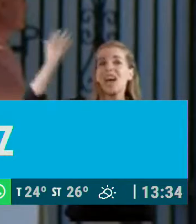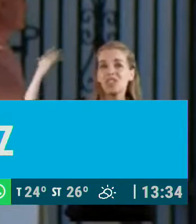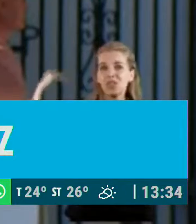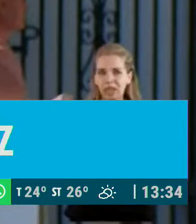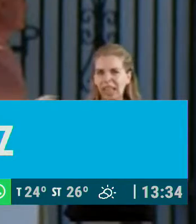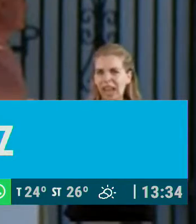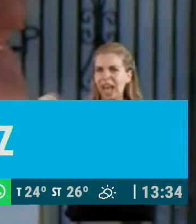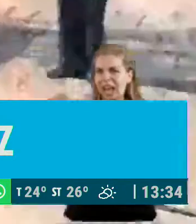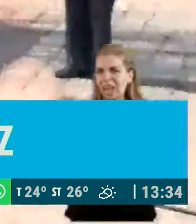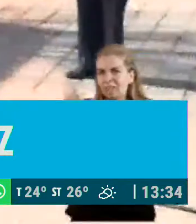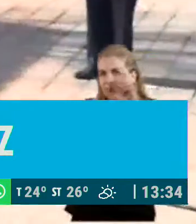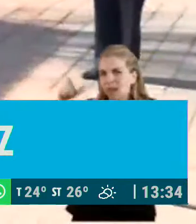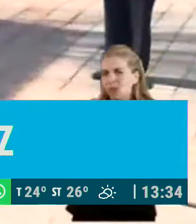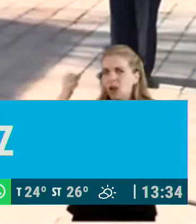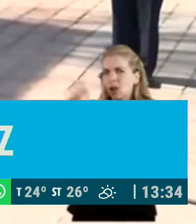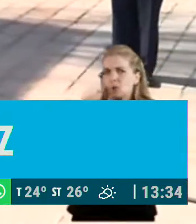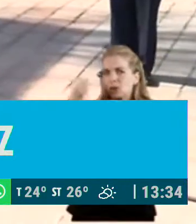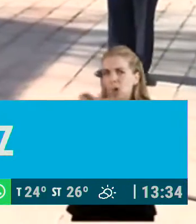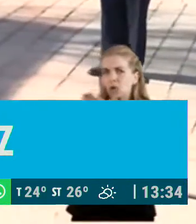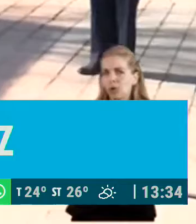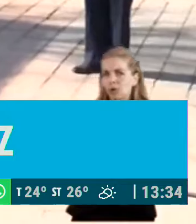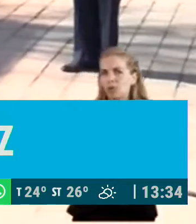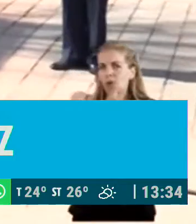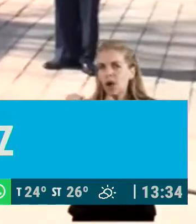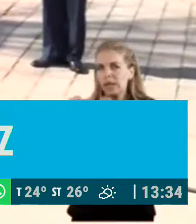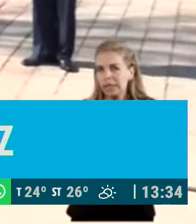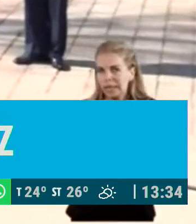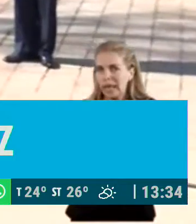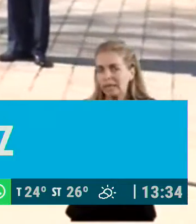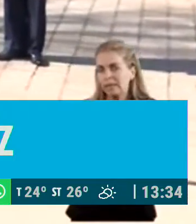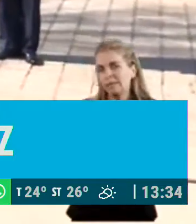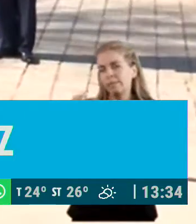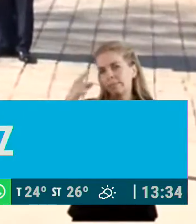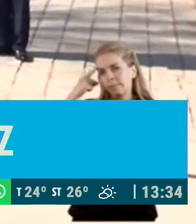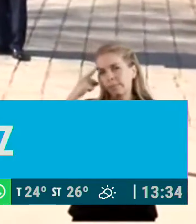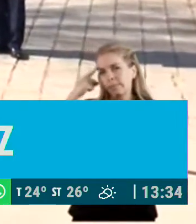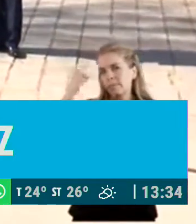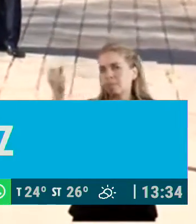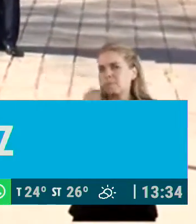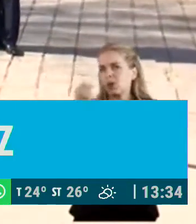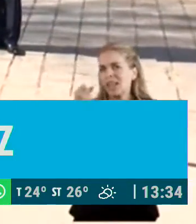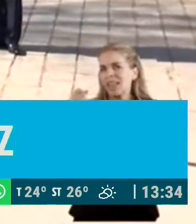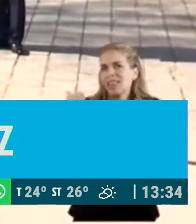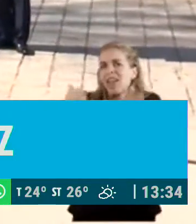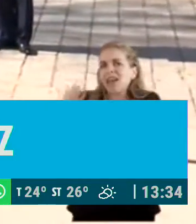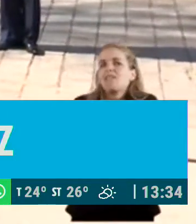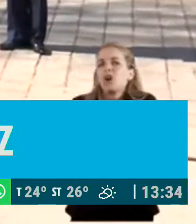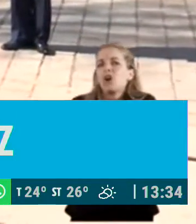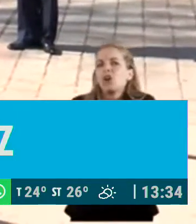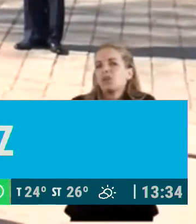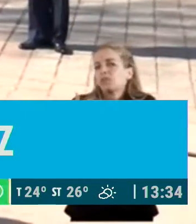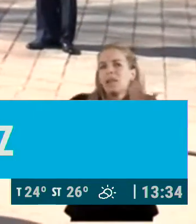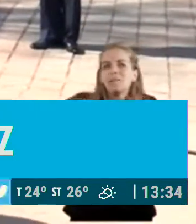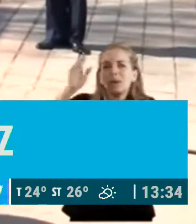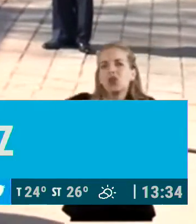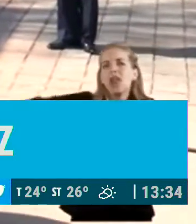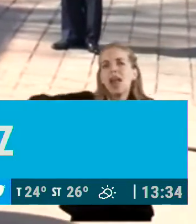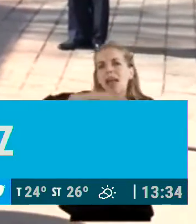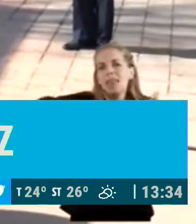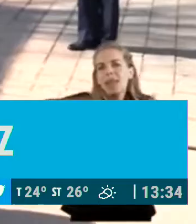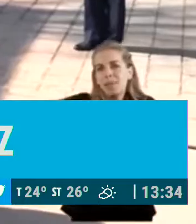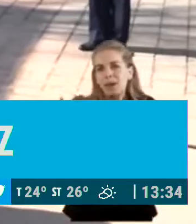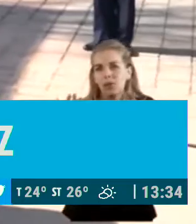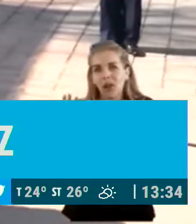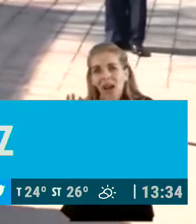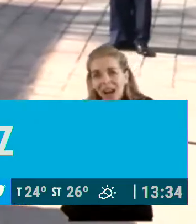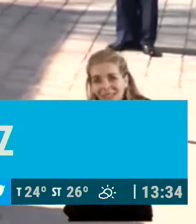fueron capaces de colocar el interés general y nacional por encima de todo. Eso mismo debemos hacer